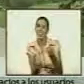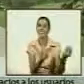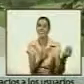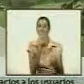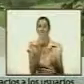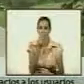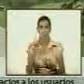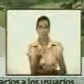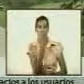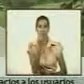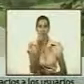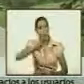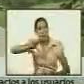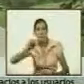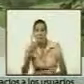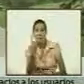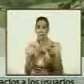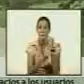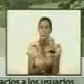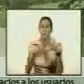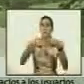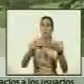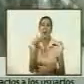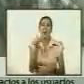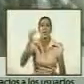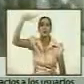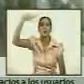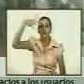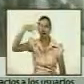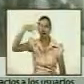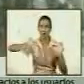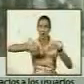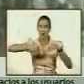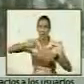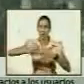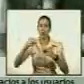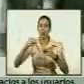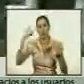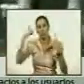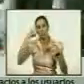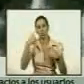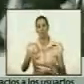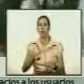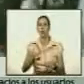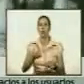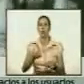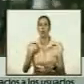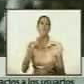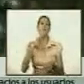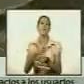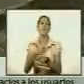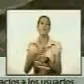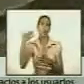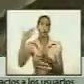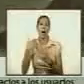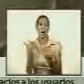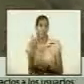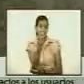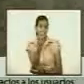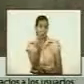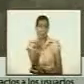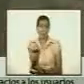Además, fue el primer parque público con luz eléctrica. Después de la gran desidia en que incurrió durante la Cuarta República, el pasado 20